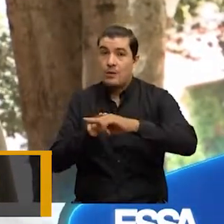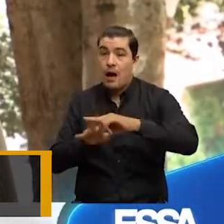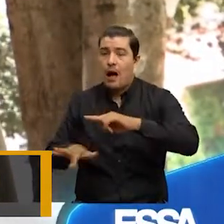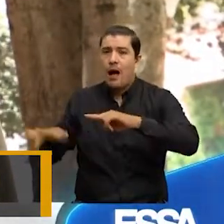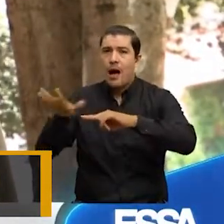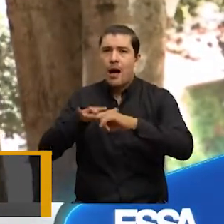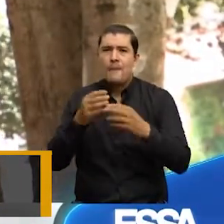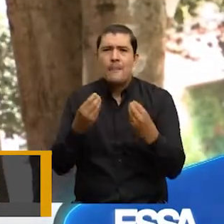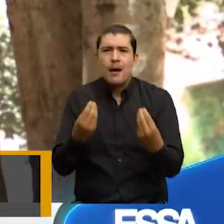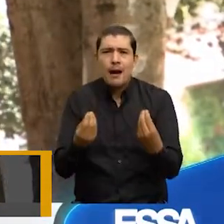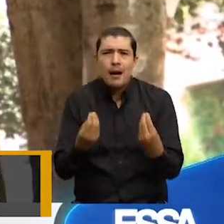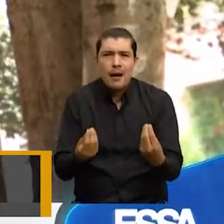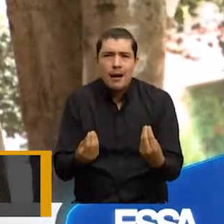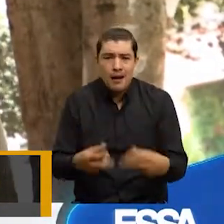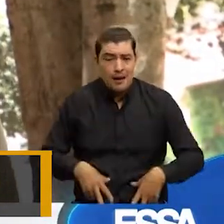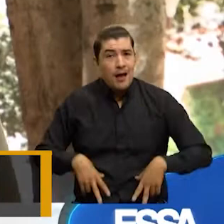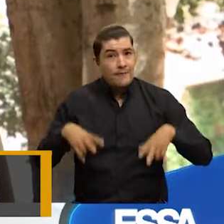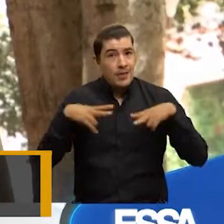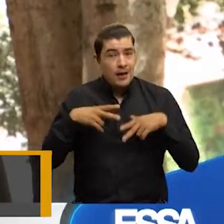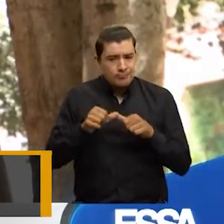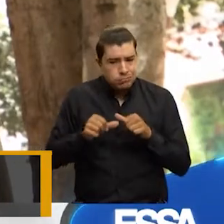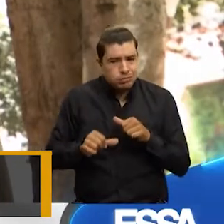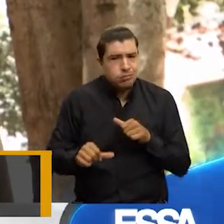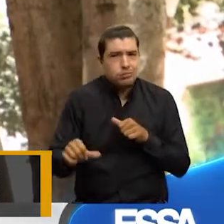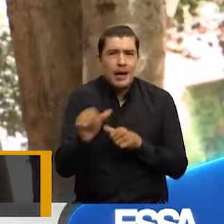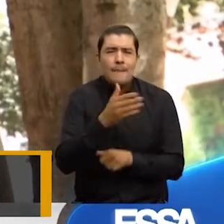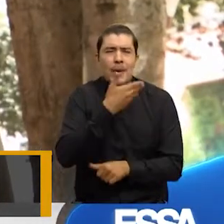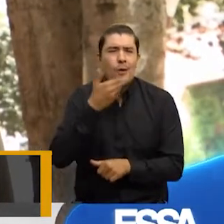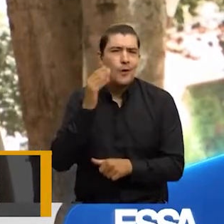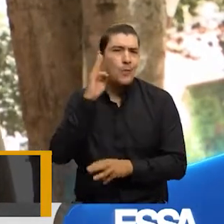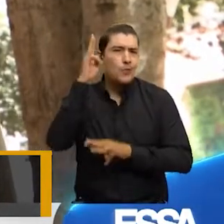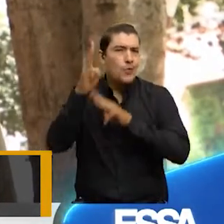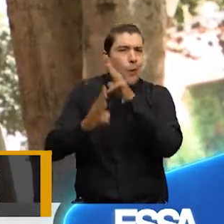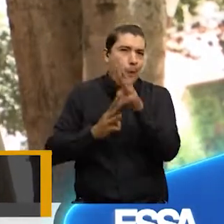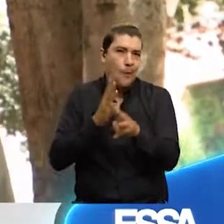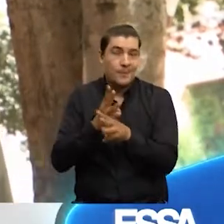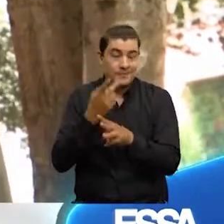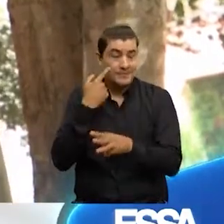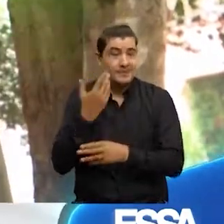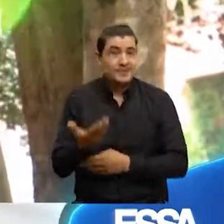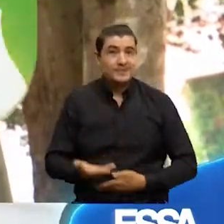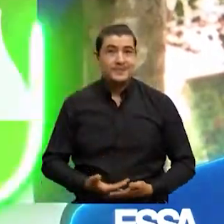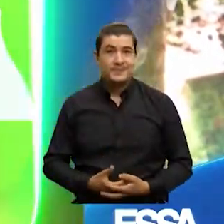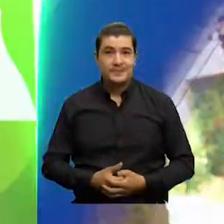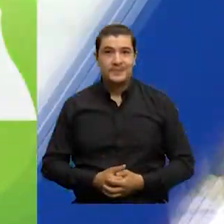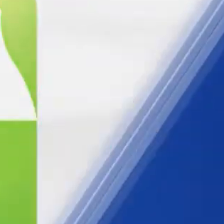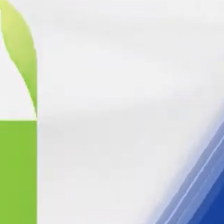la armonía de la vida para un mundo mejor. ESA, energía que transforma.